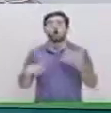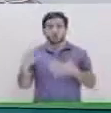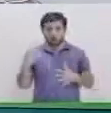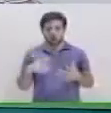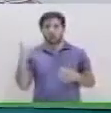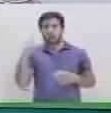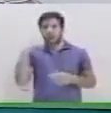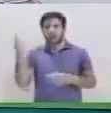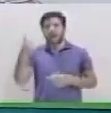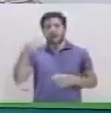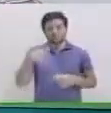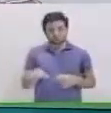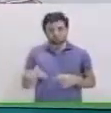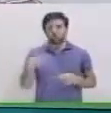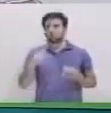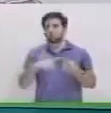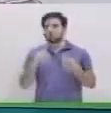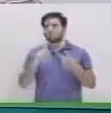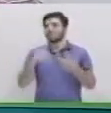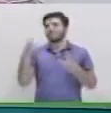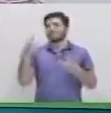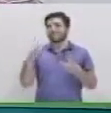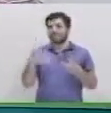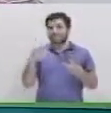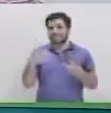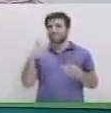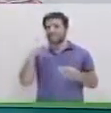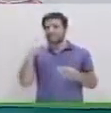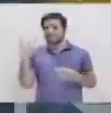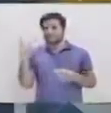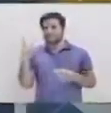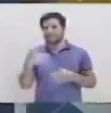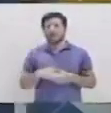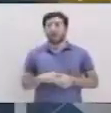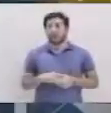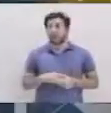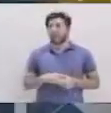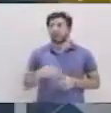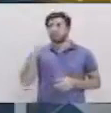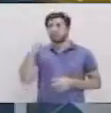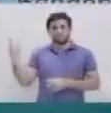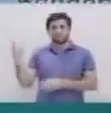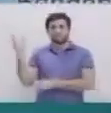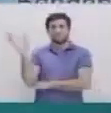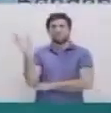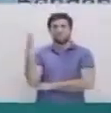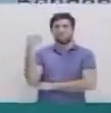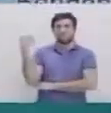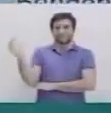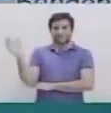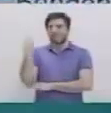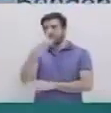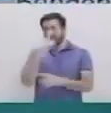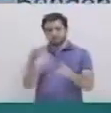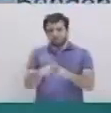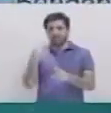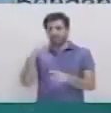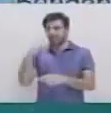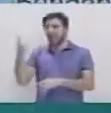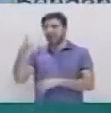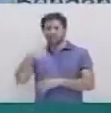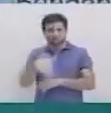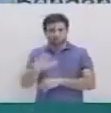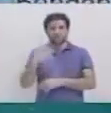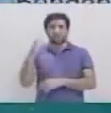lados o celestes y en el centro blanco. ¿Por qué razón? Porque los celestes representan los océanos. ¿Te has dado cuenta que Guatemala